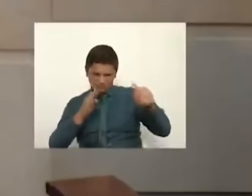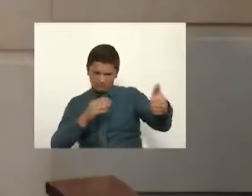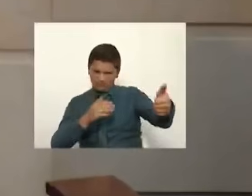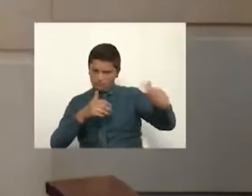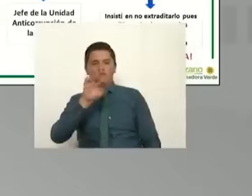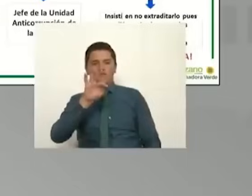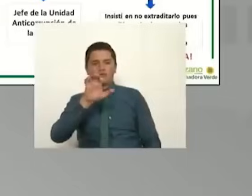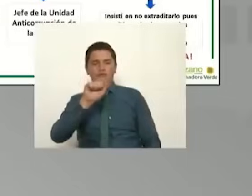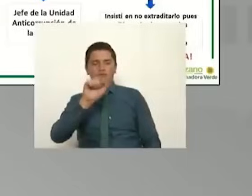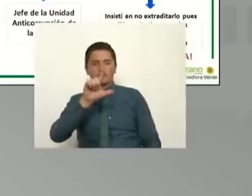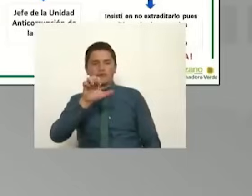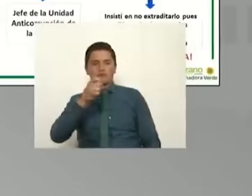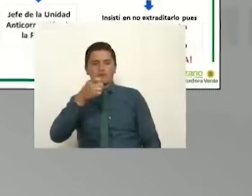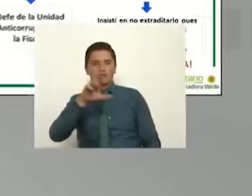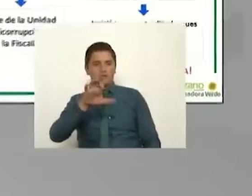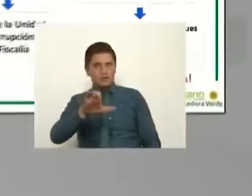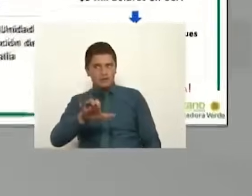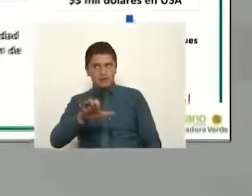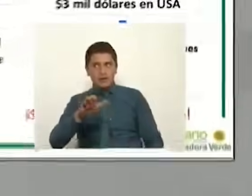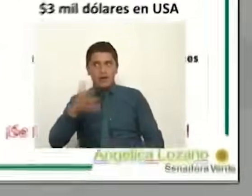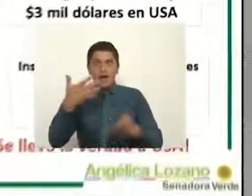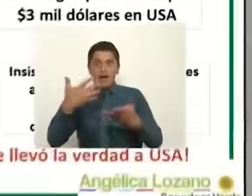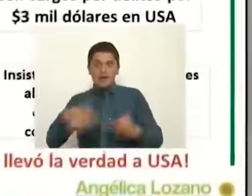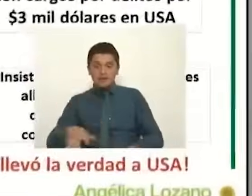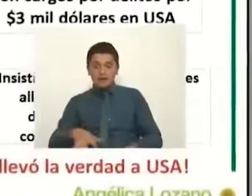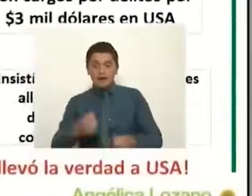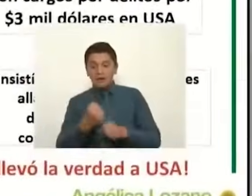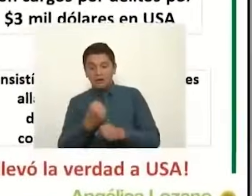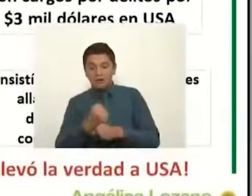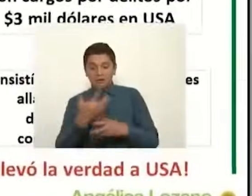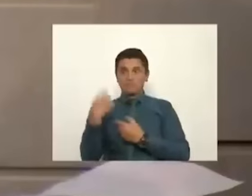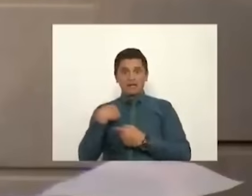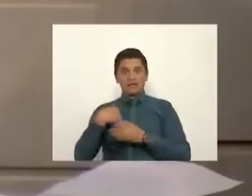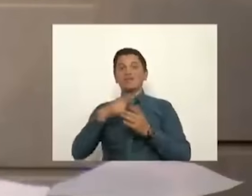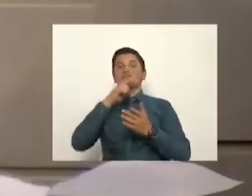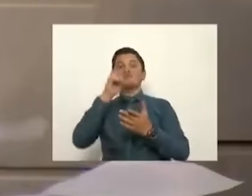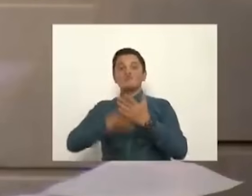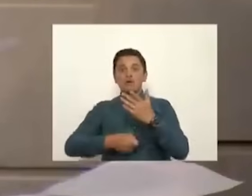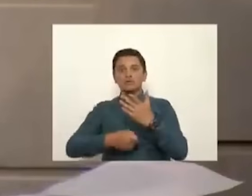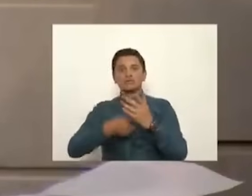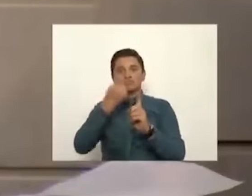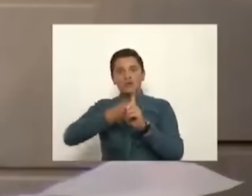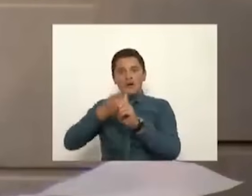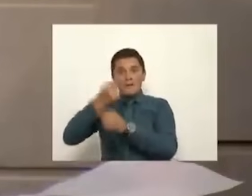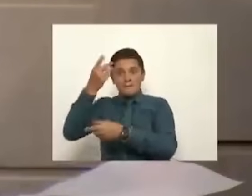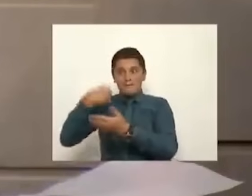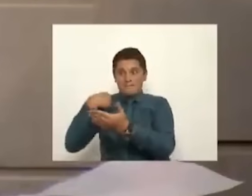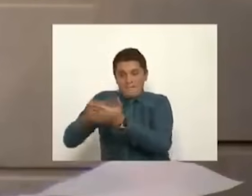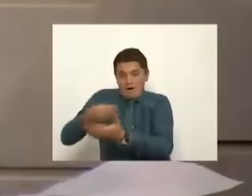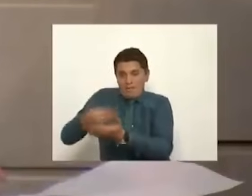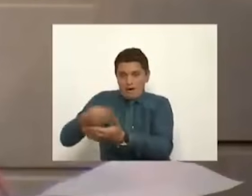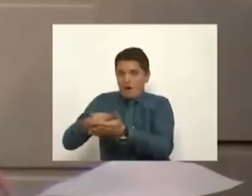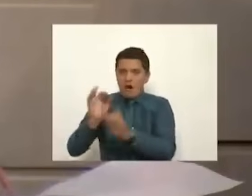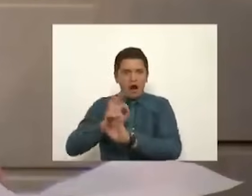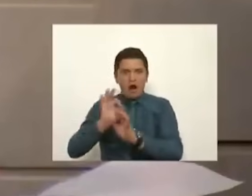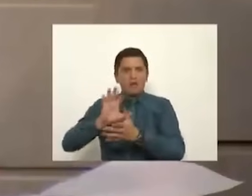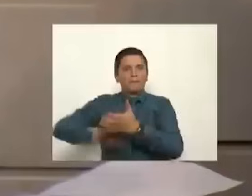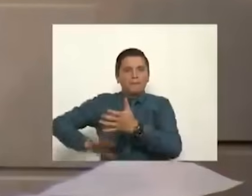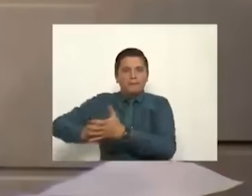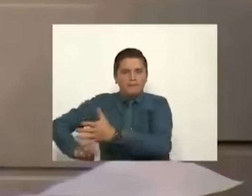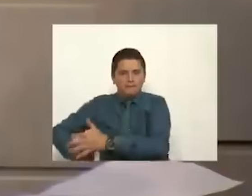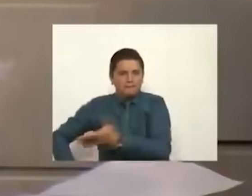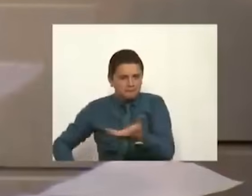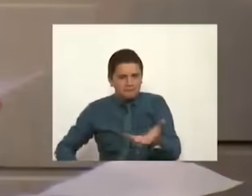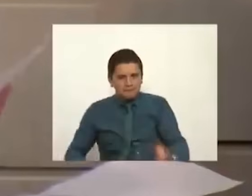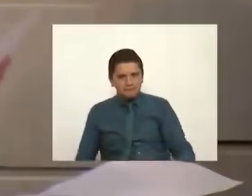ese debate hubo fuertes denuncias y enfrentamientos. Allí mostró un documento en que se pactaron comisiones de éxito para Martínez